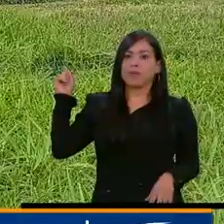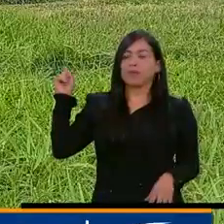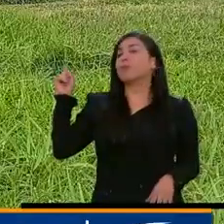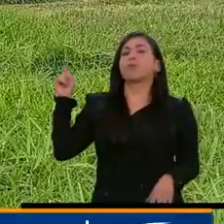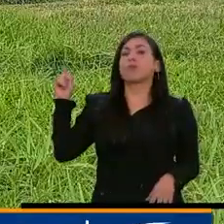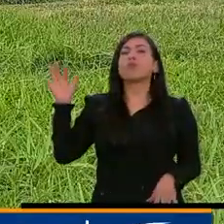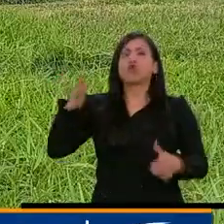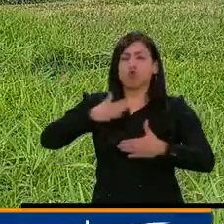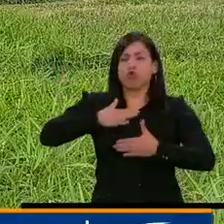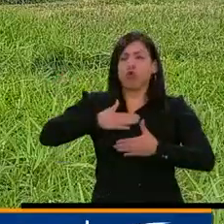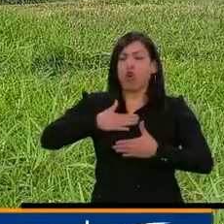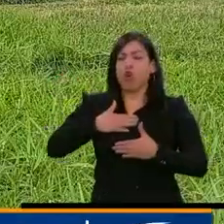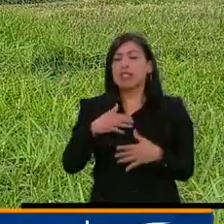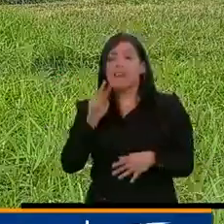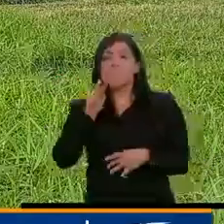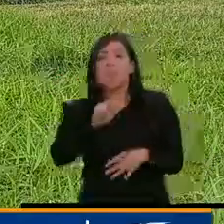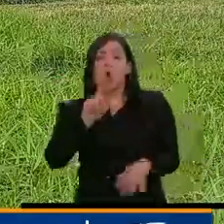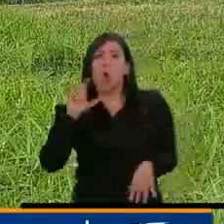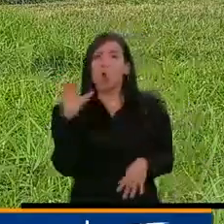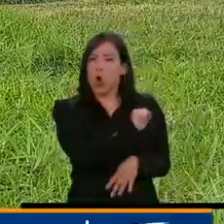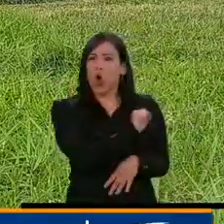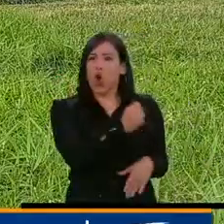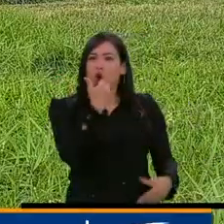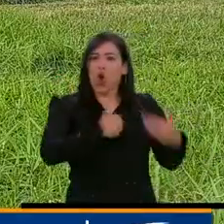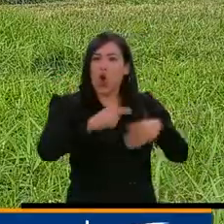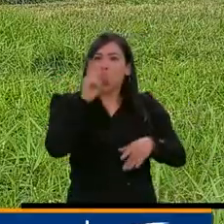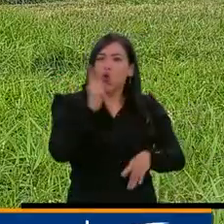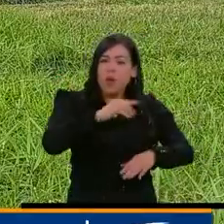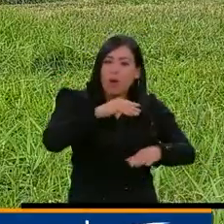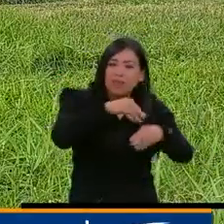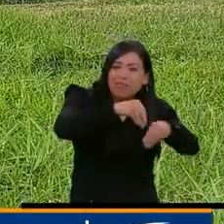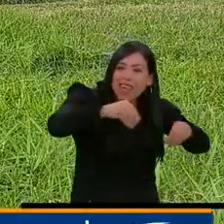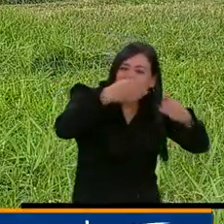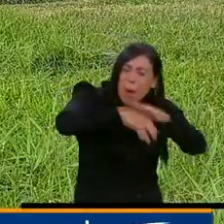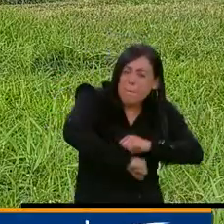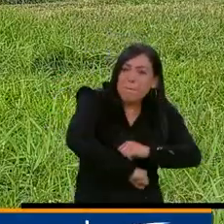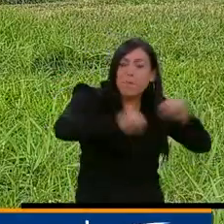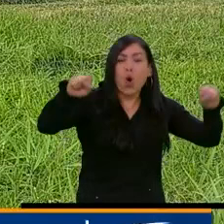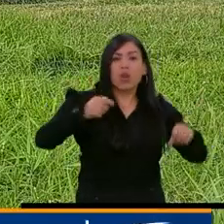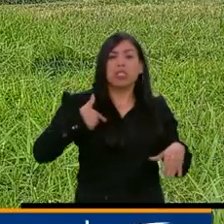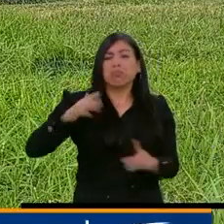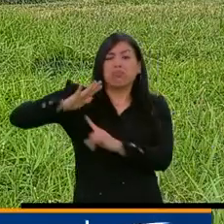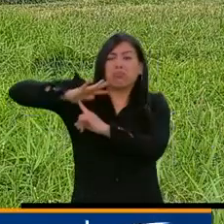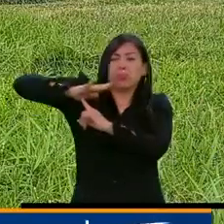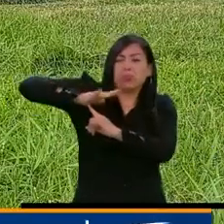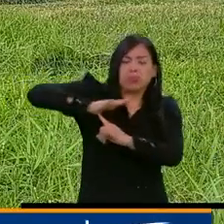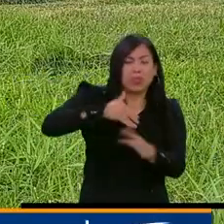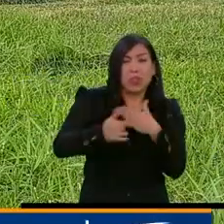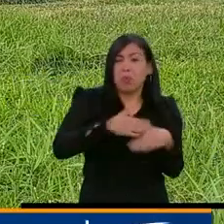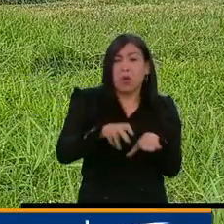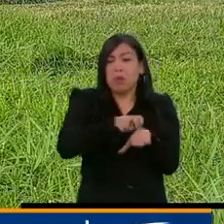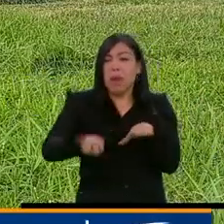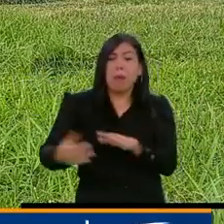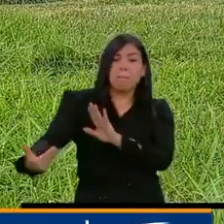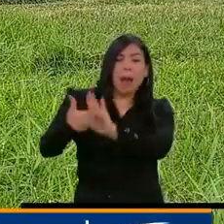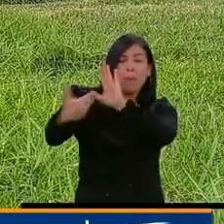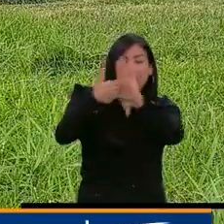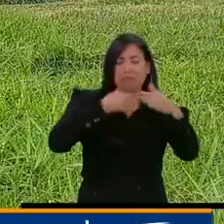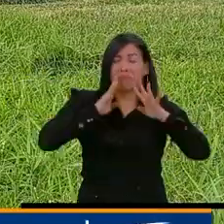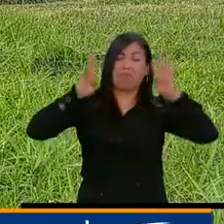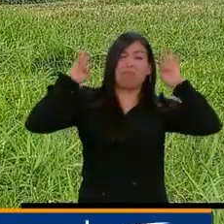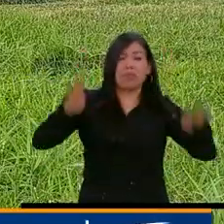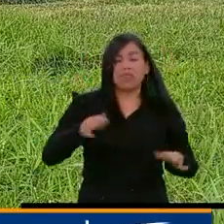Vio dónde está el soldado amputado. Llego en ese momento, no me importó el fuego enemigo